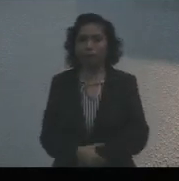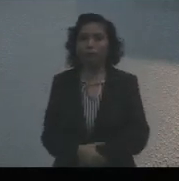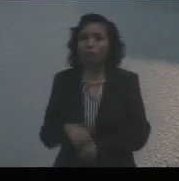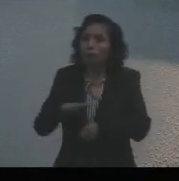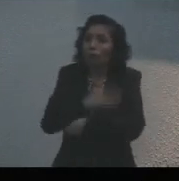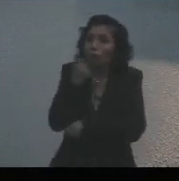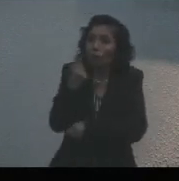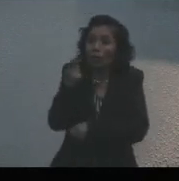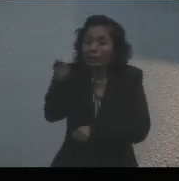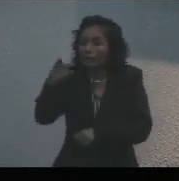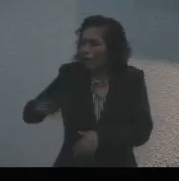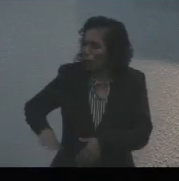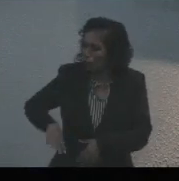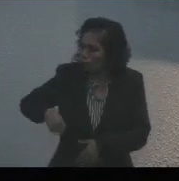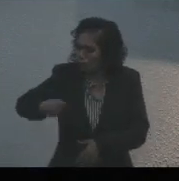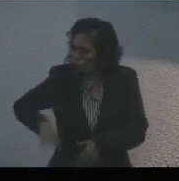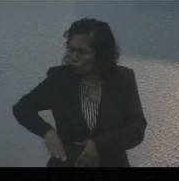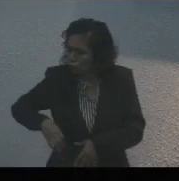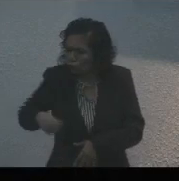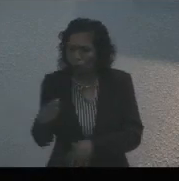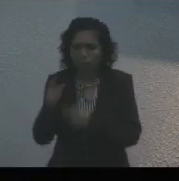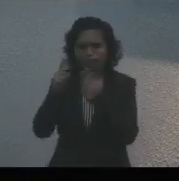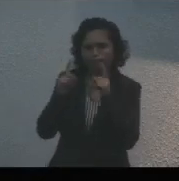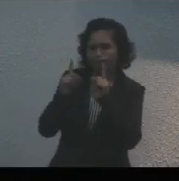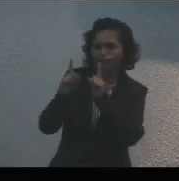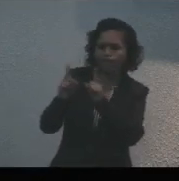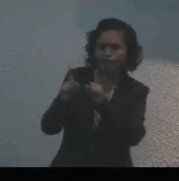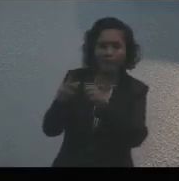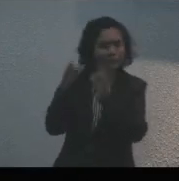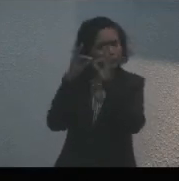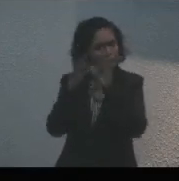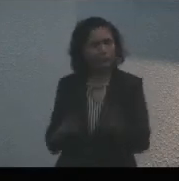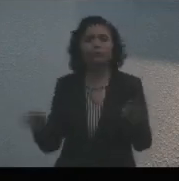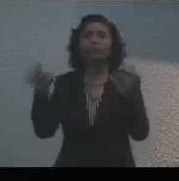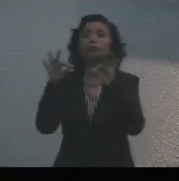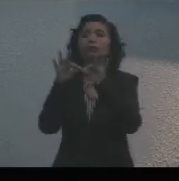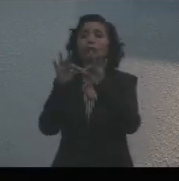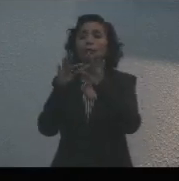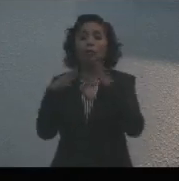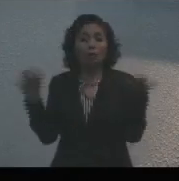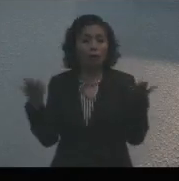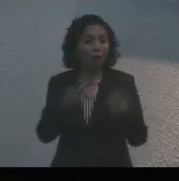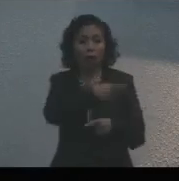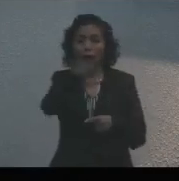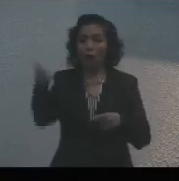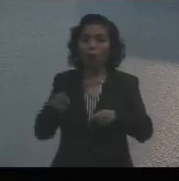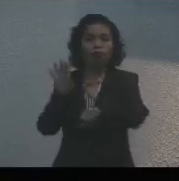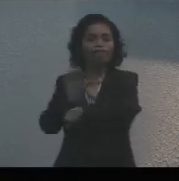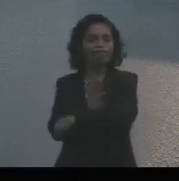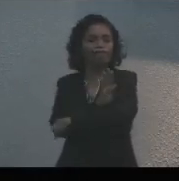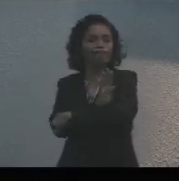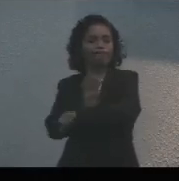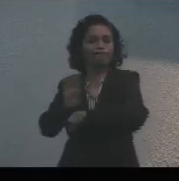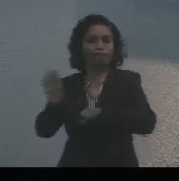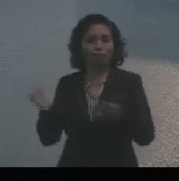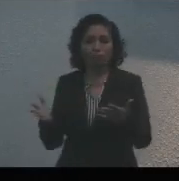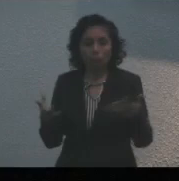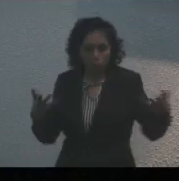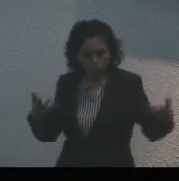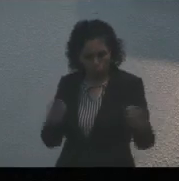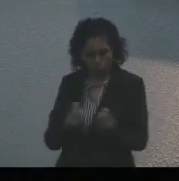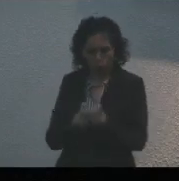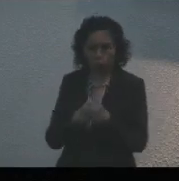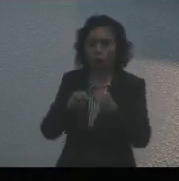porque sus esfuerzos y su presencia son esenciales para el bienestar de todos. Juntos como